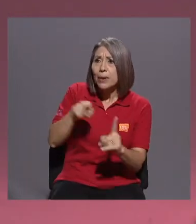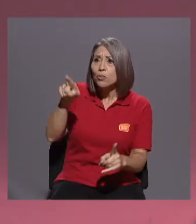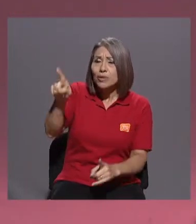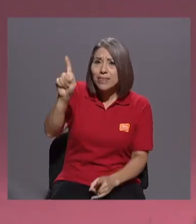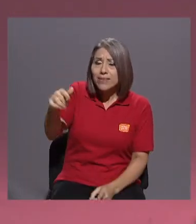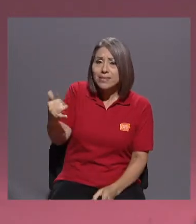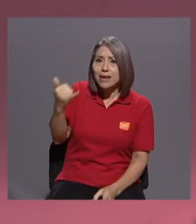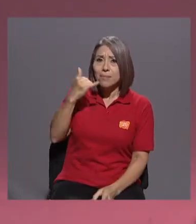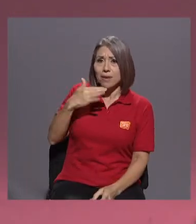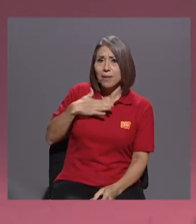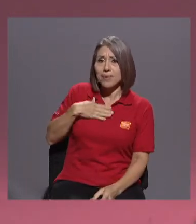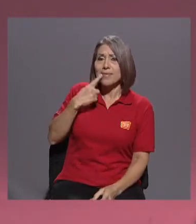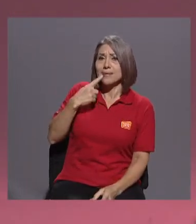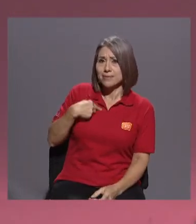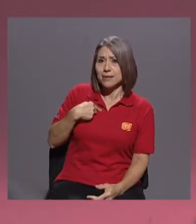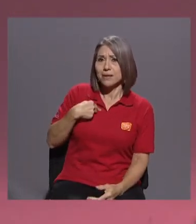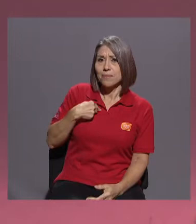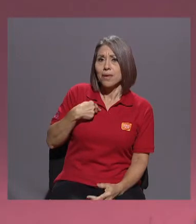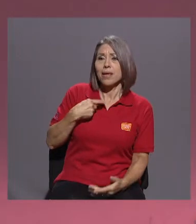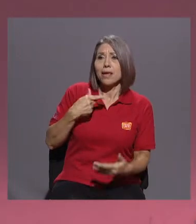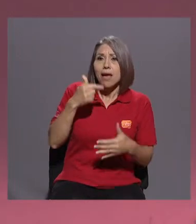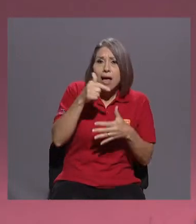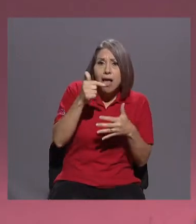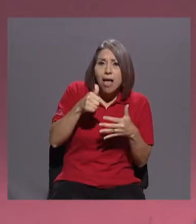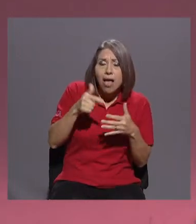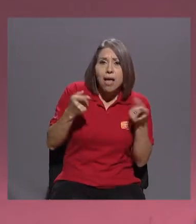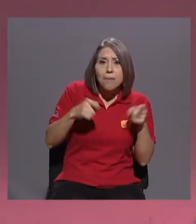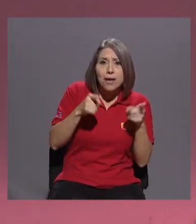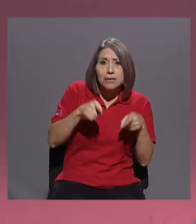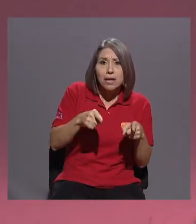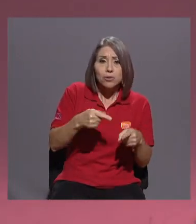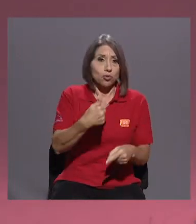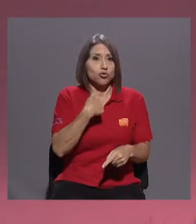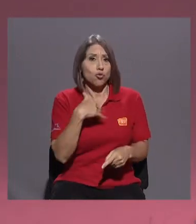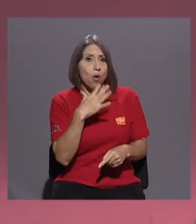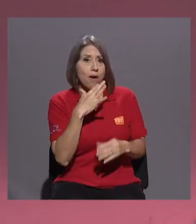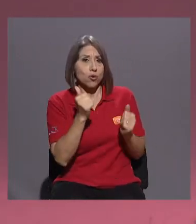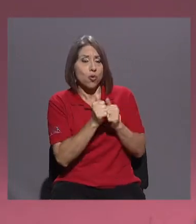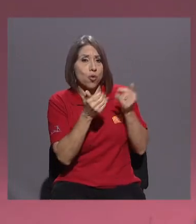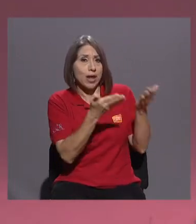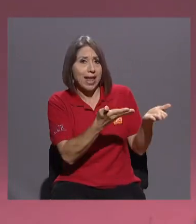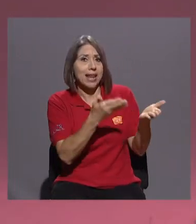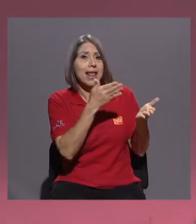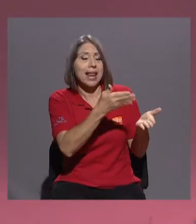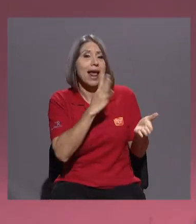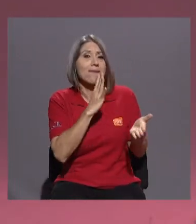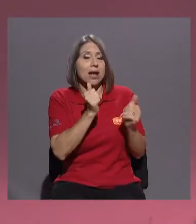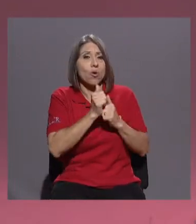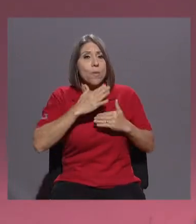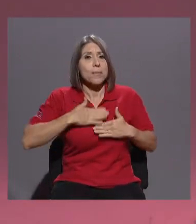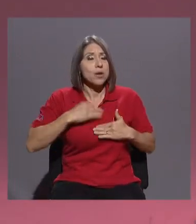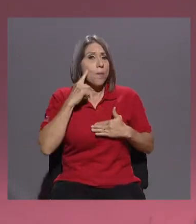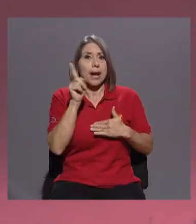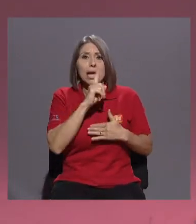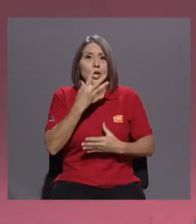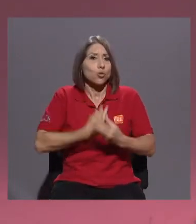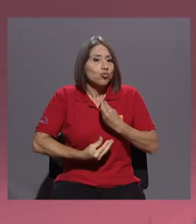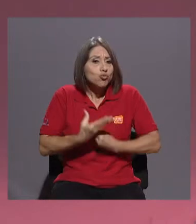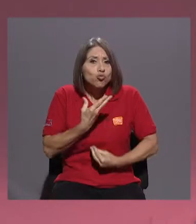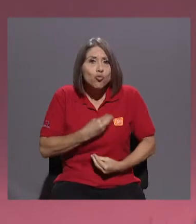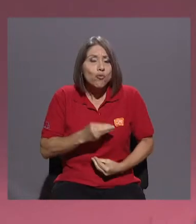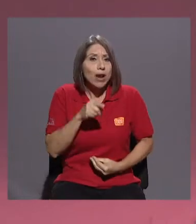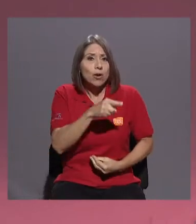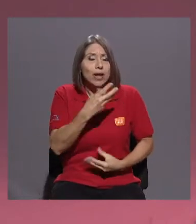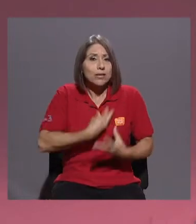Patricia Está pasando esto Y esto con su hijo Dice Y hasta yo Hablo con él Y él habla conmigo Y él no sufre Como